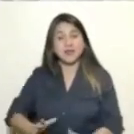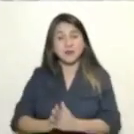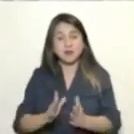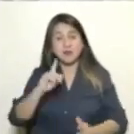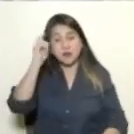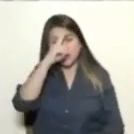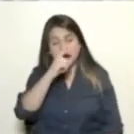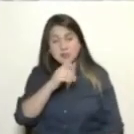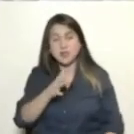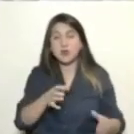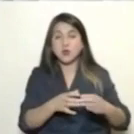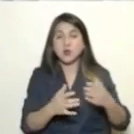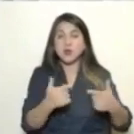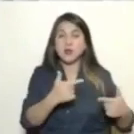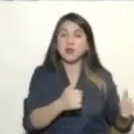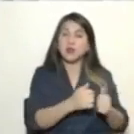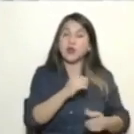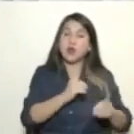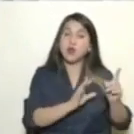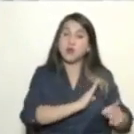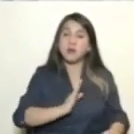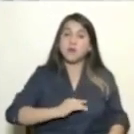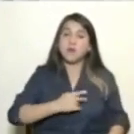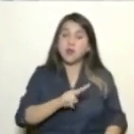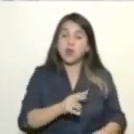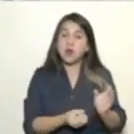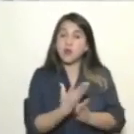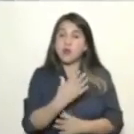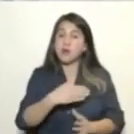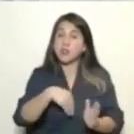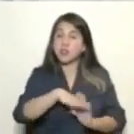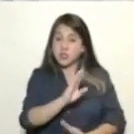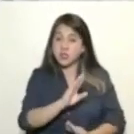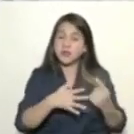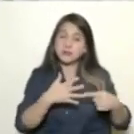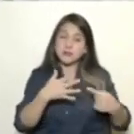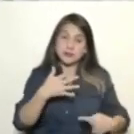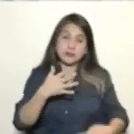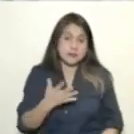difícil la coalición con determinados miembros de la nueva mayoría, y la nueva, etc.